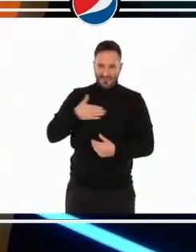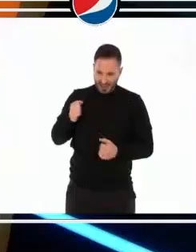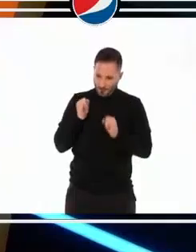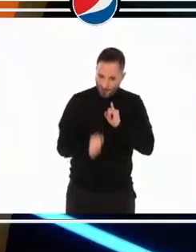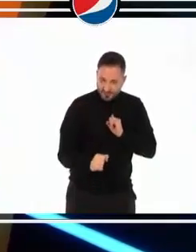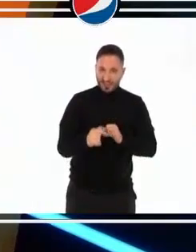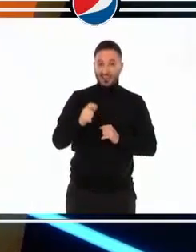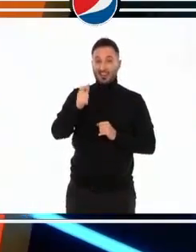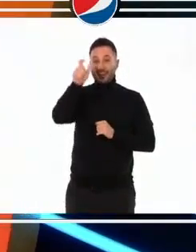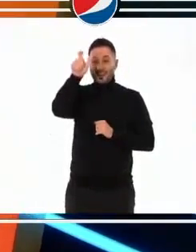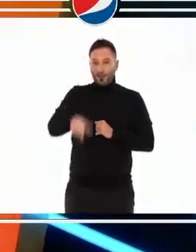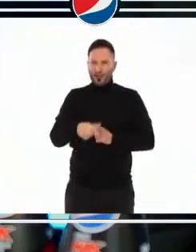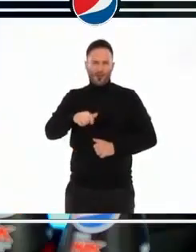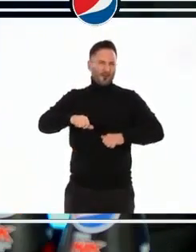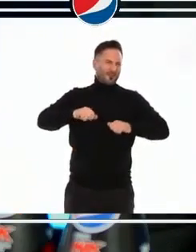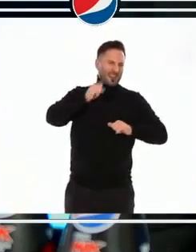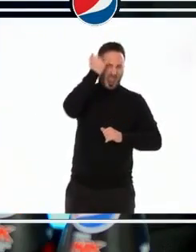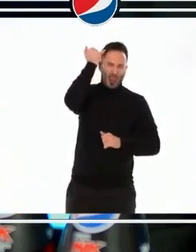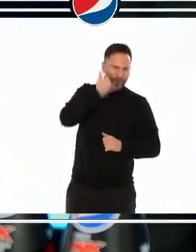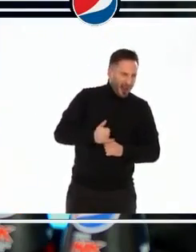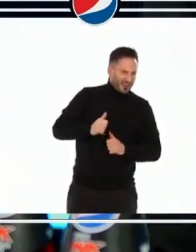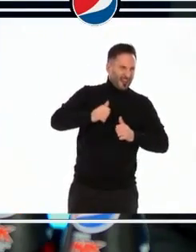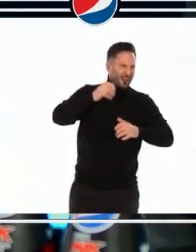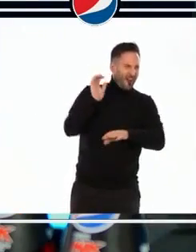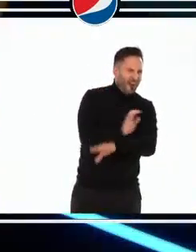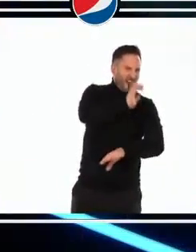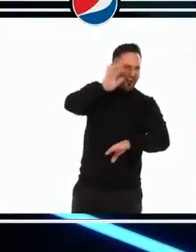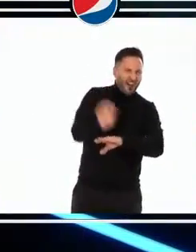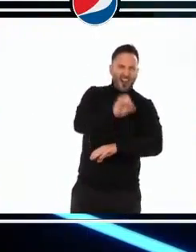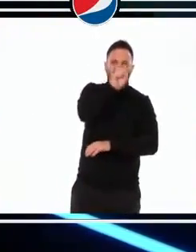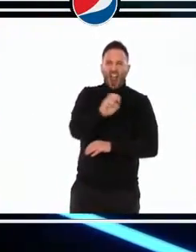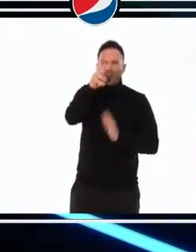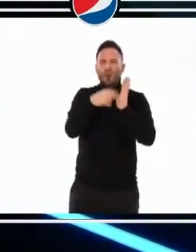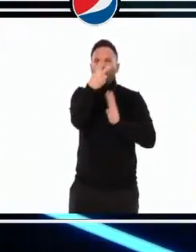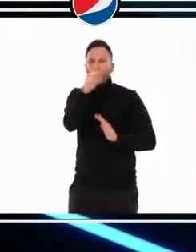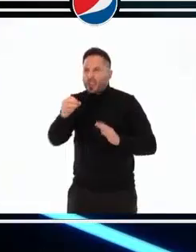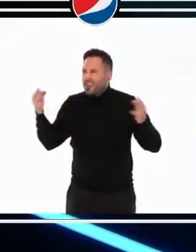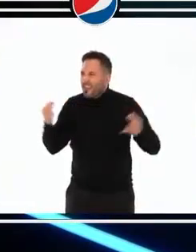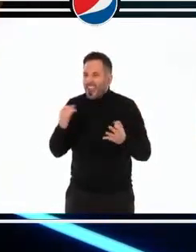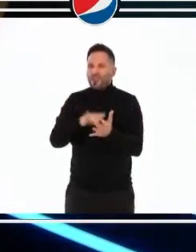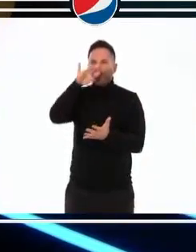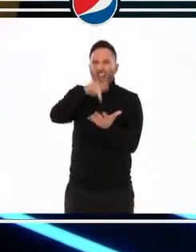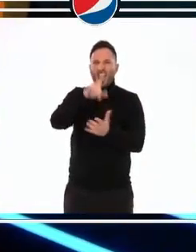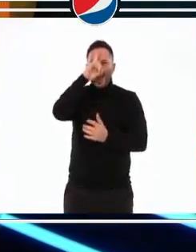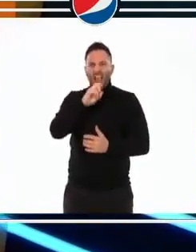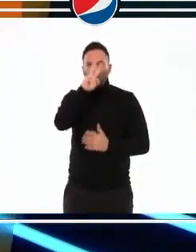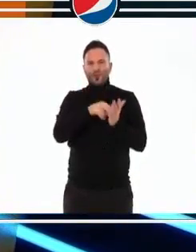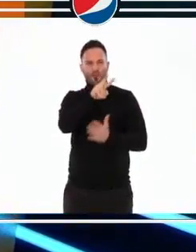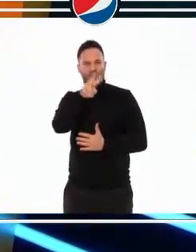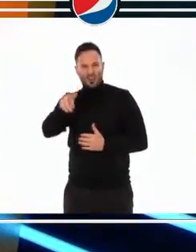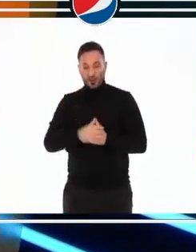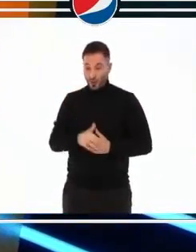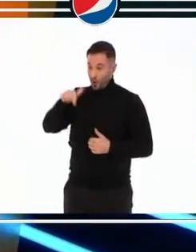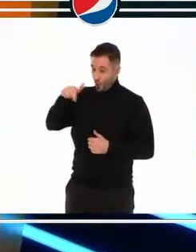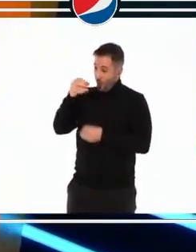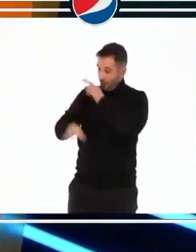Ibai se rompe a reír y empieza, ¿pero qué has dicho 2020? ¿Pero qué es 2022? Claro. ¿Hoy tienes otra preparada? No, hoy voy a ser formal, porque